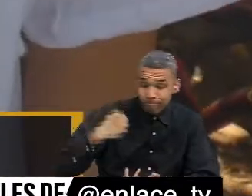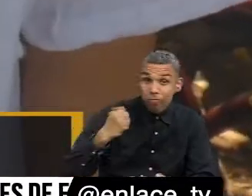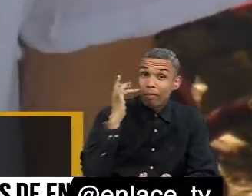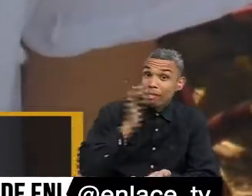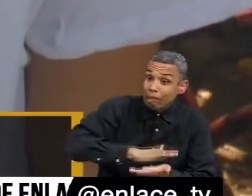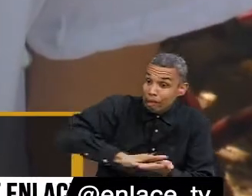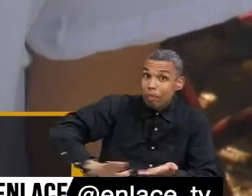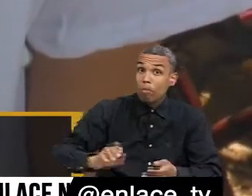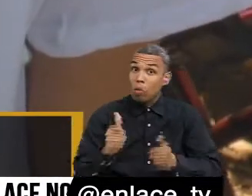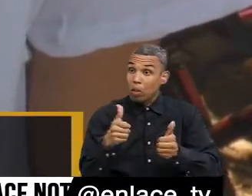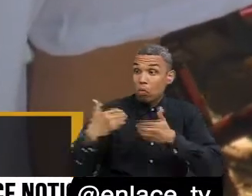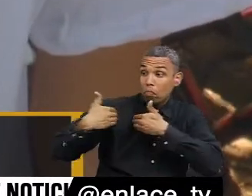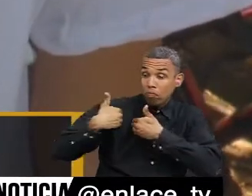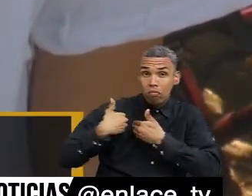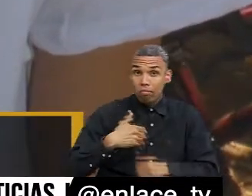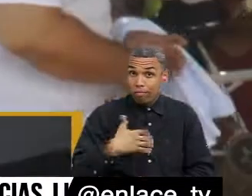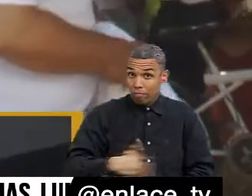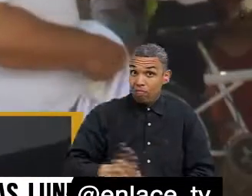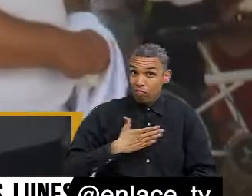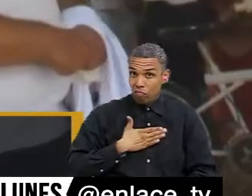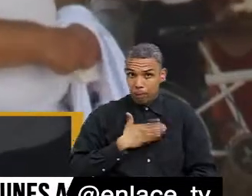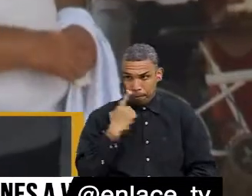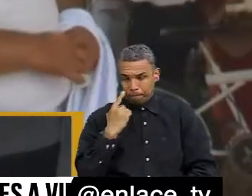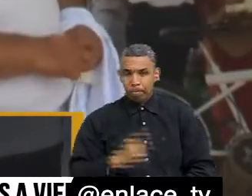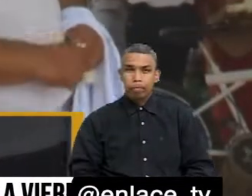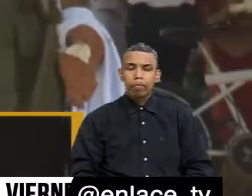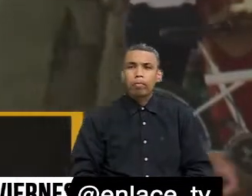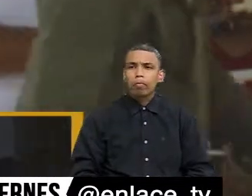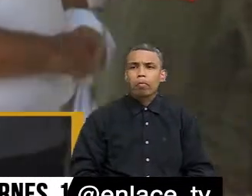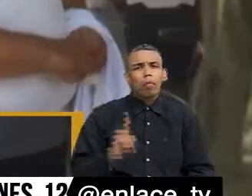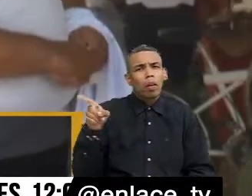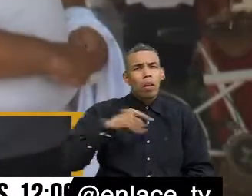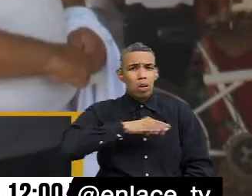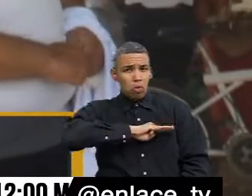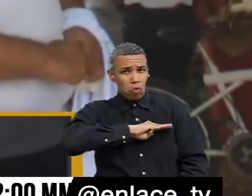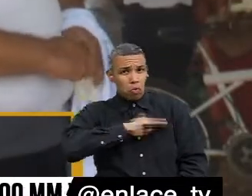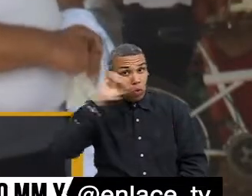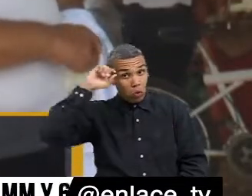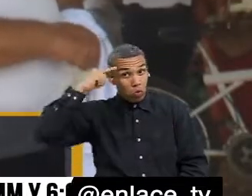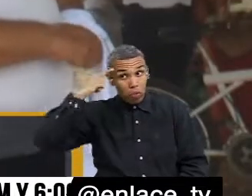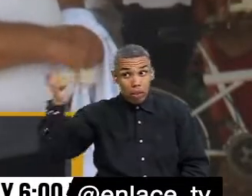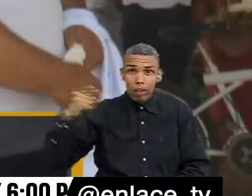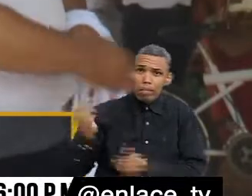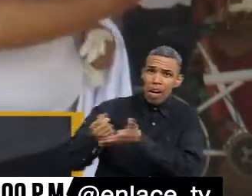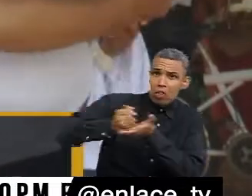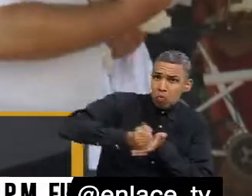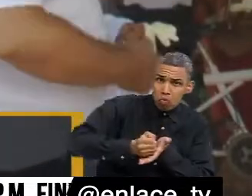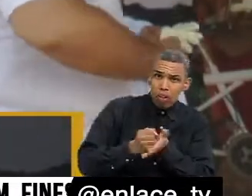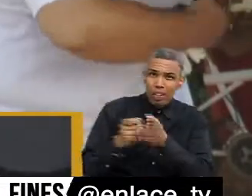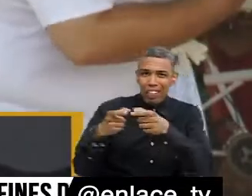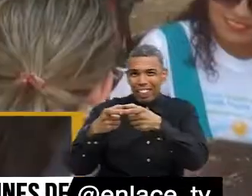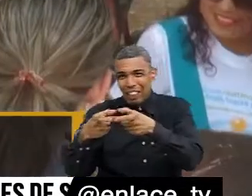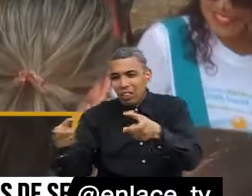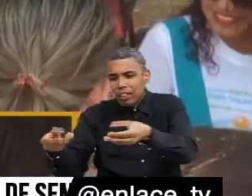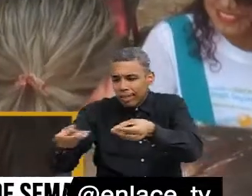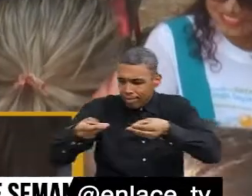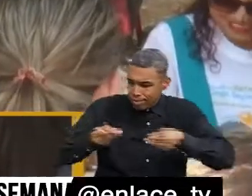aceptar el reto de la administración que nos ayuda con las becas para poder seguir estudiando a quienes tenemos un sueño de salir